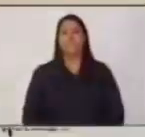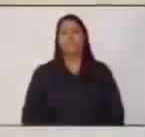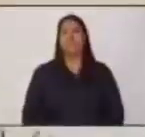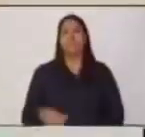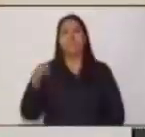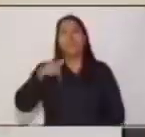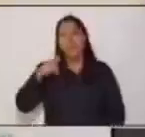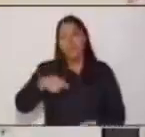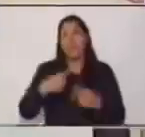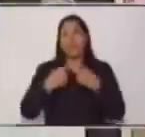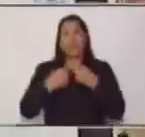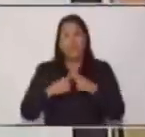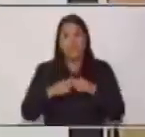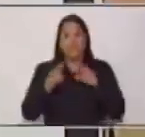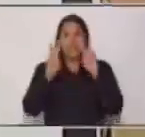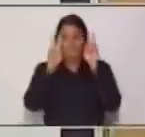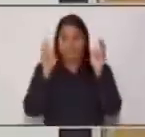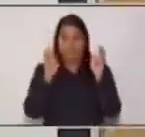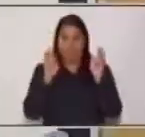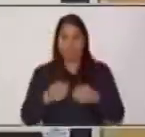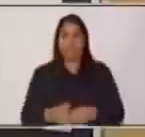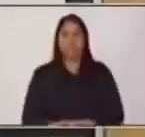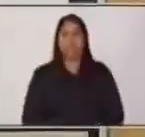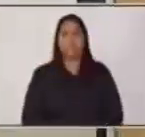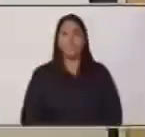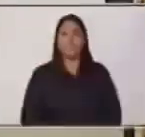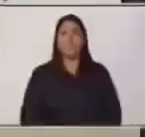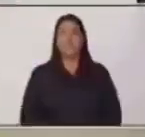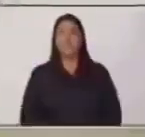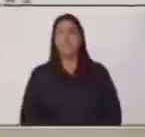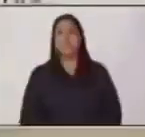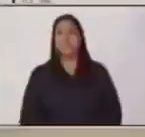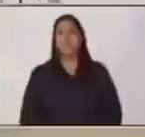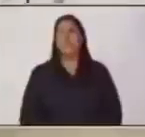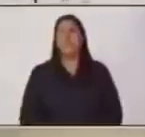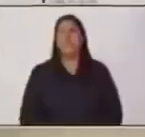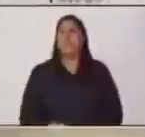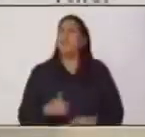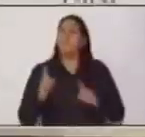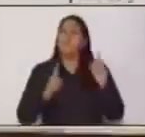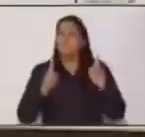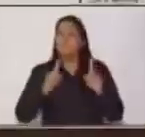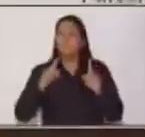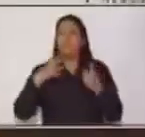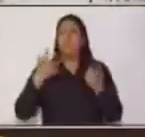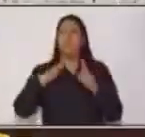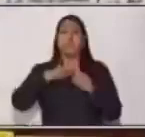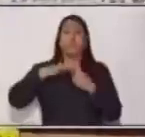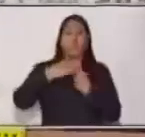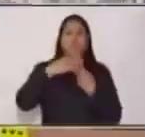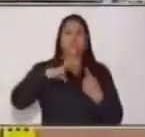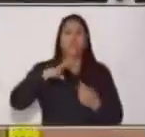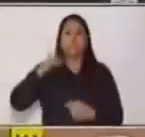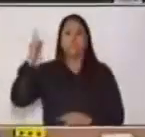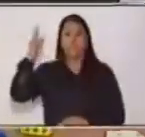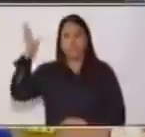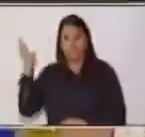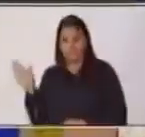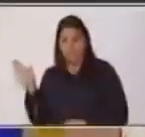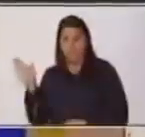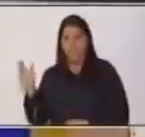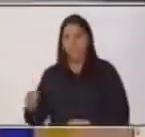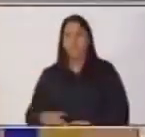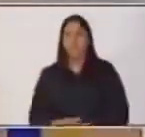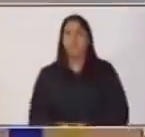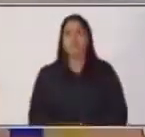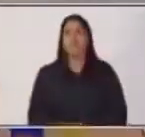Vamos a iniciar entonces con la situación que tenemos por acá. ¿Ven?